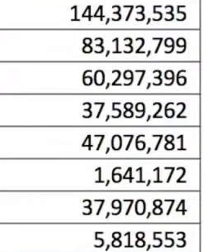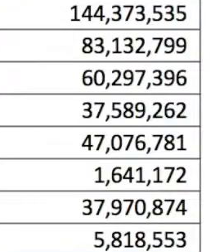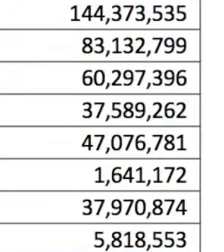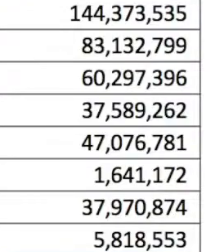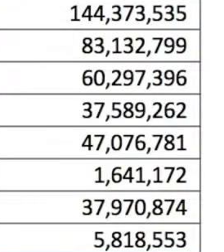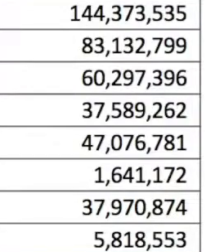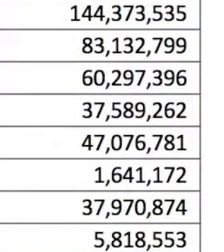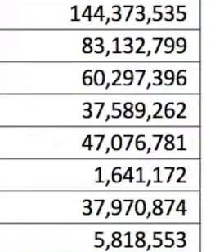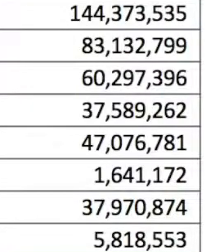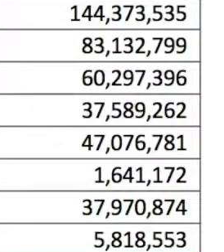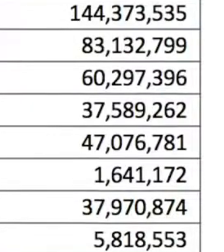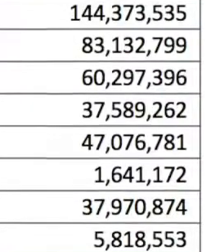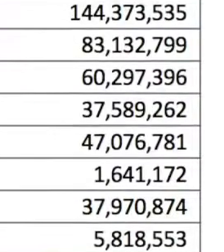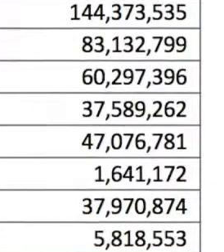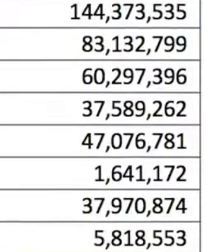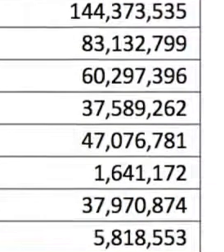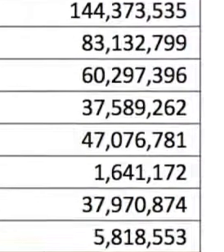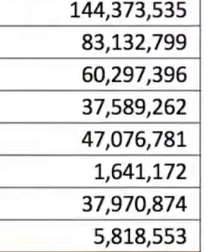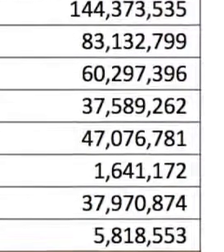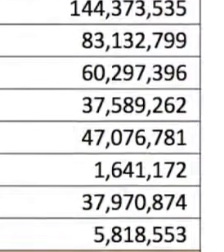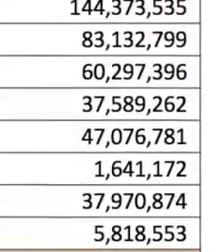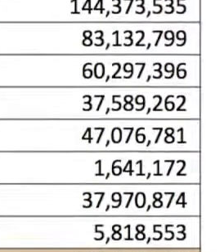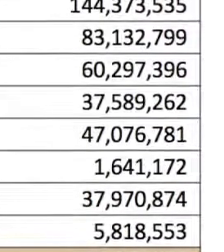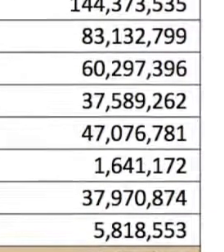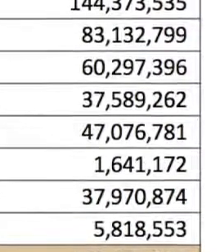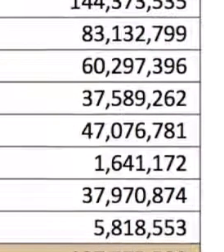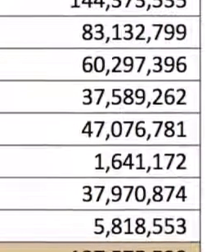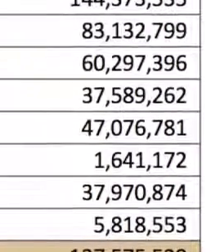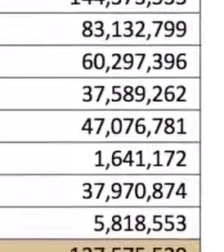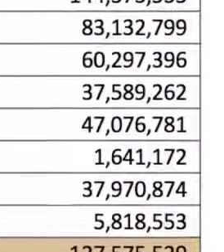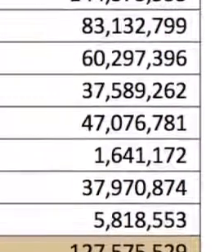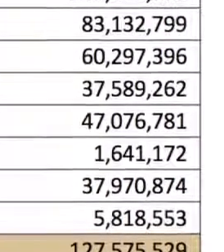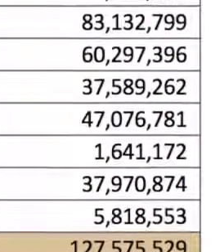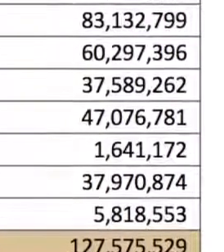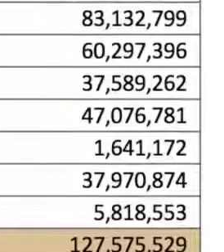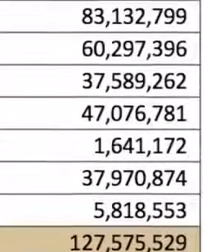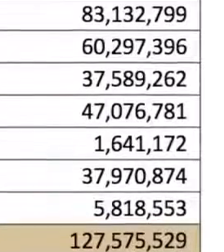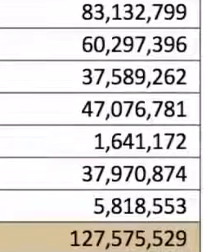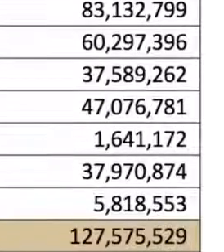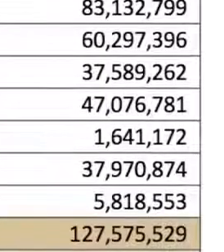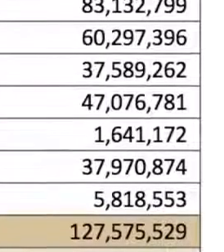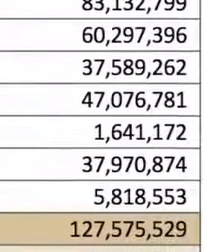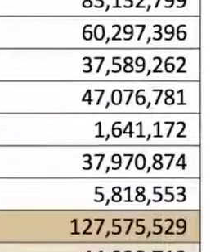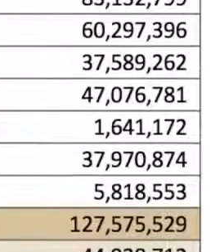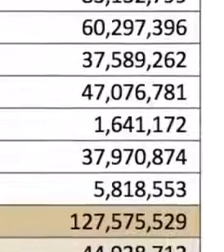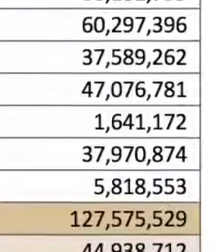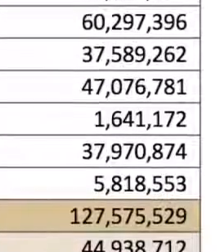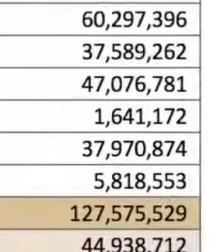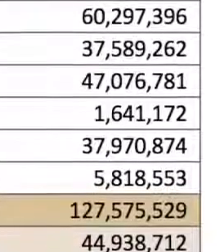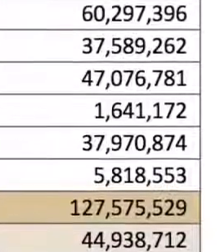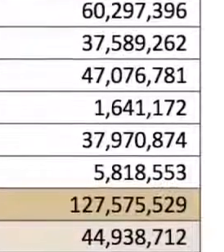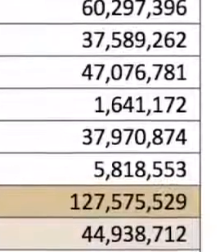que fue el que inició la vacunación. Le sigue China, Israel, Reino Unido, Rusia, Alemania, etcétera.